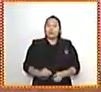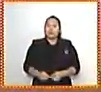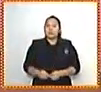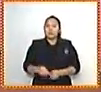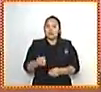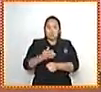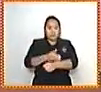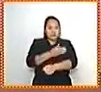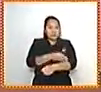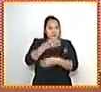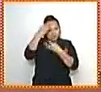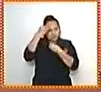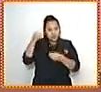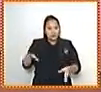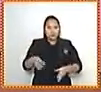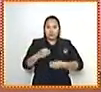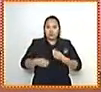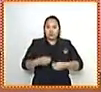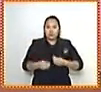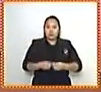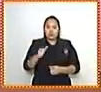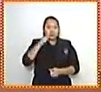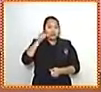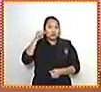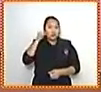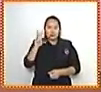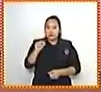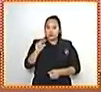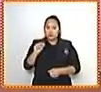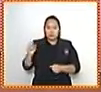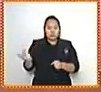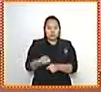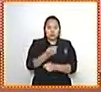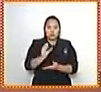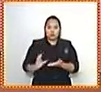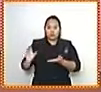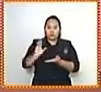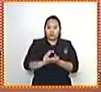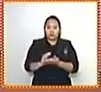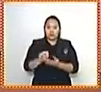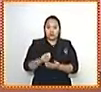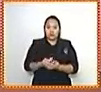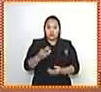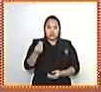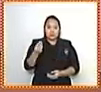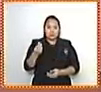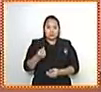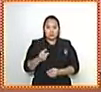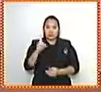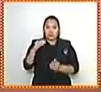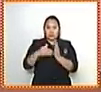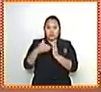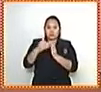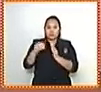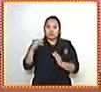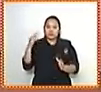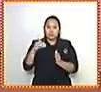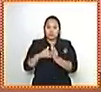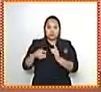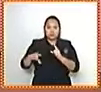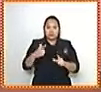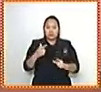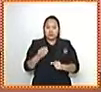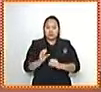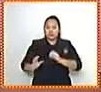les informo que ayer en el sorteo de Super Premio no hubo ganador. Así que nuestro nuevo monto está en 1.500.000 lempiras y con